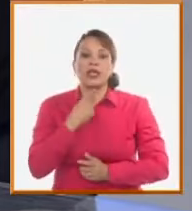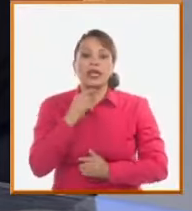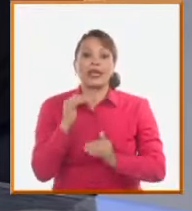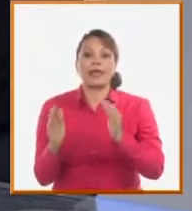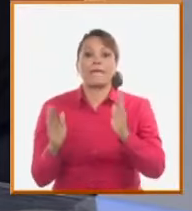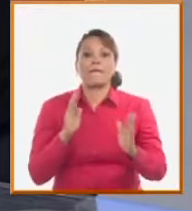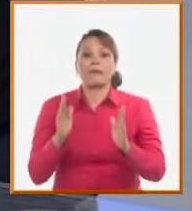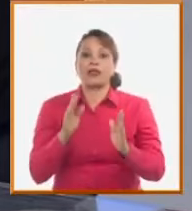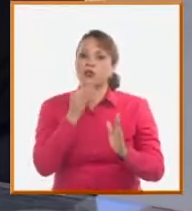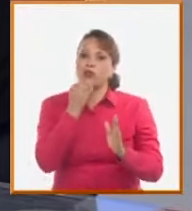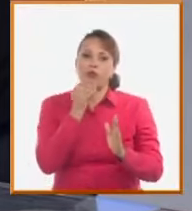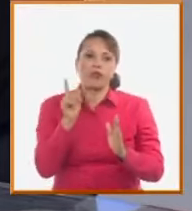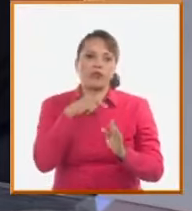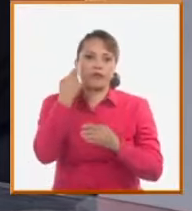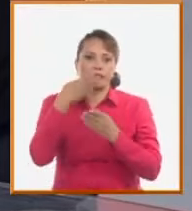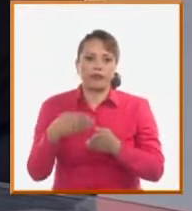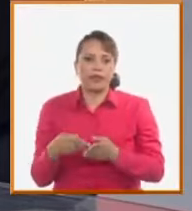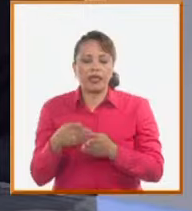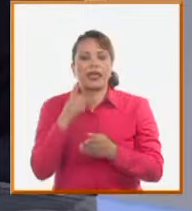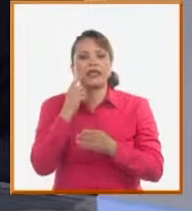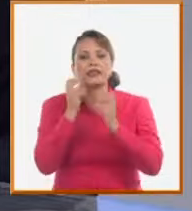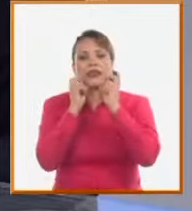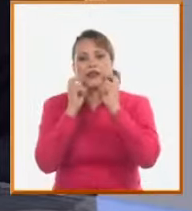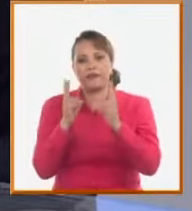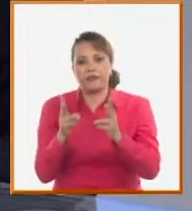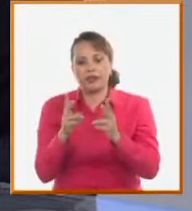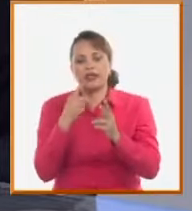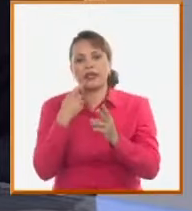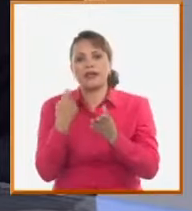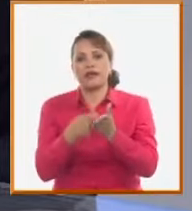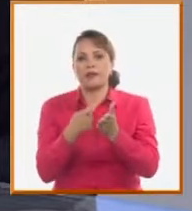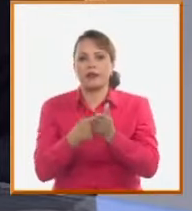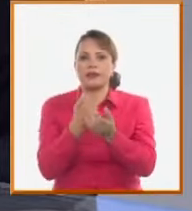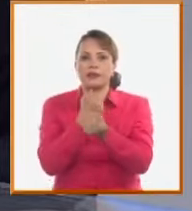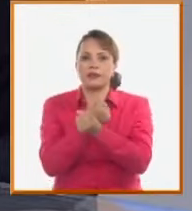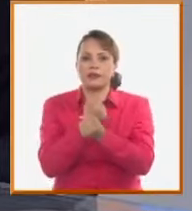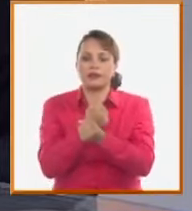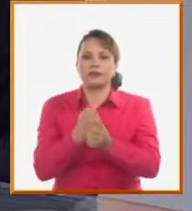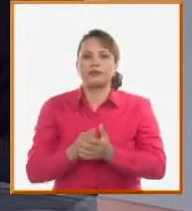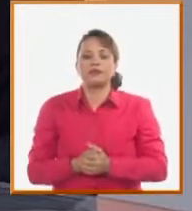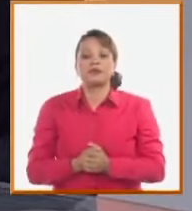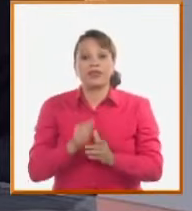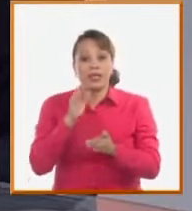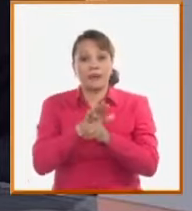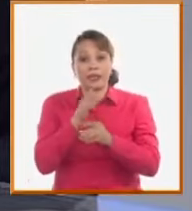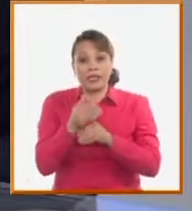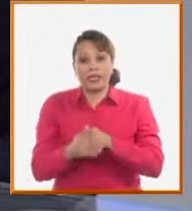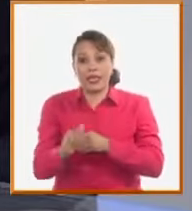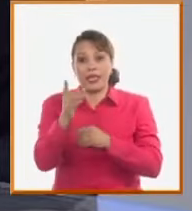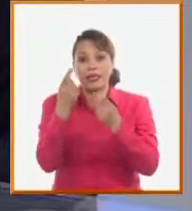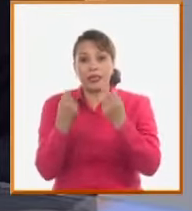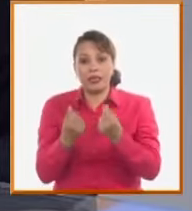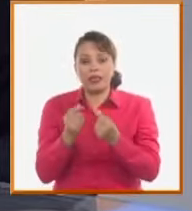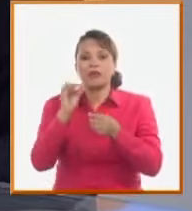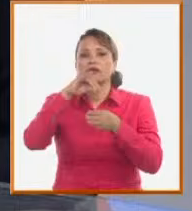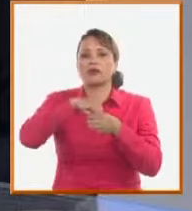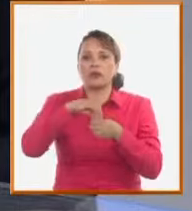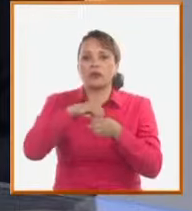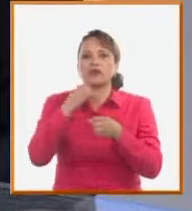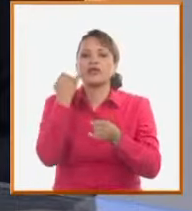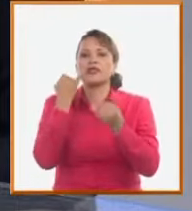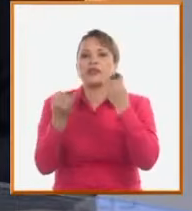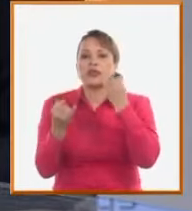de seguro. Y por lo tanto es la sobrevida, es la supervivencia, el riesgo. Y a partir de ahí, ese dinero se le incorpora un interés